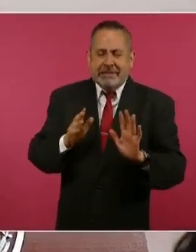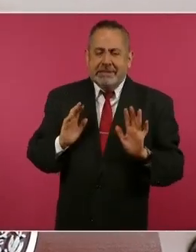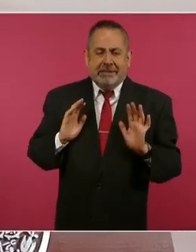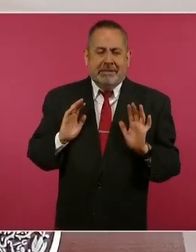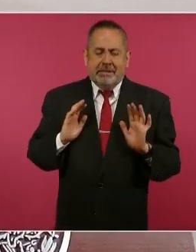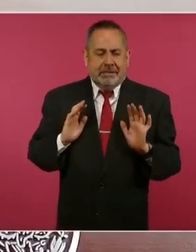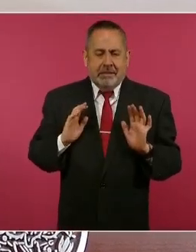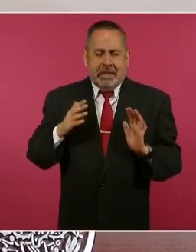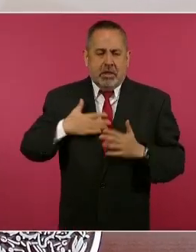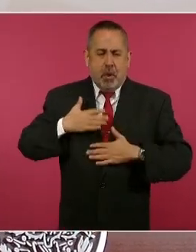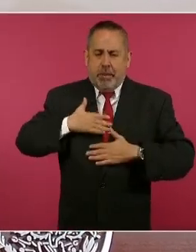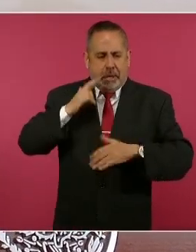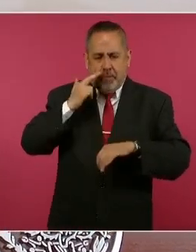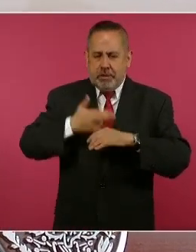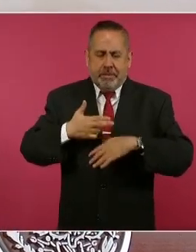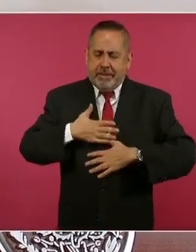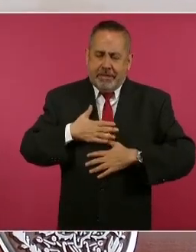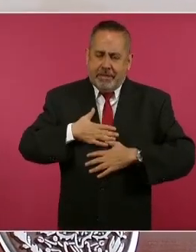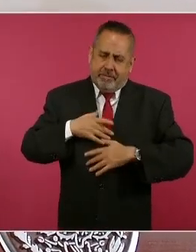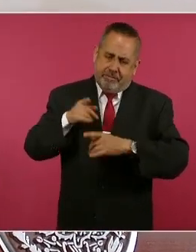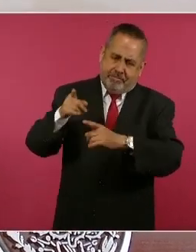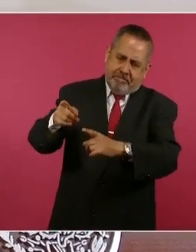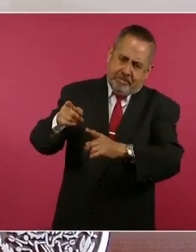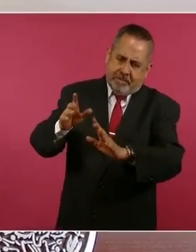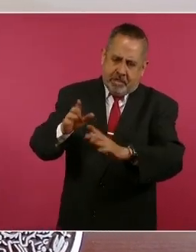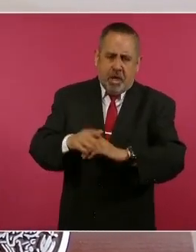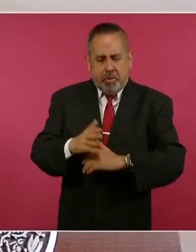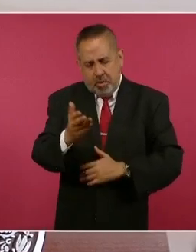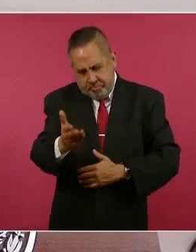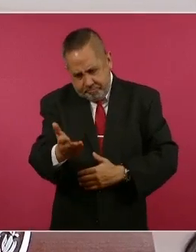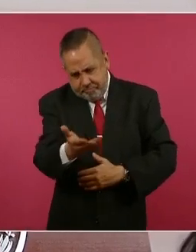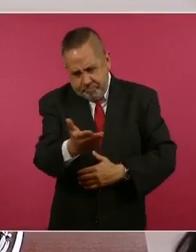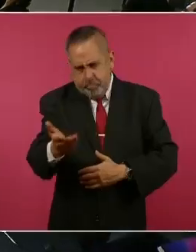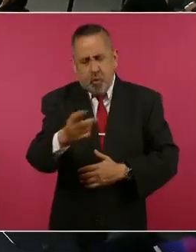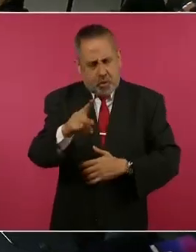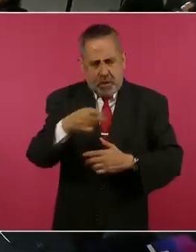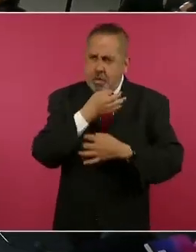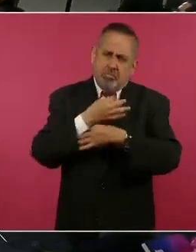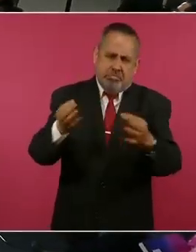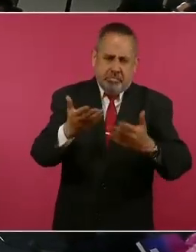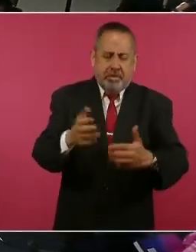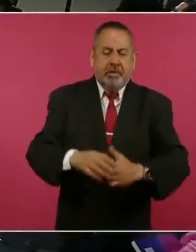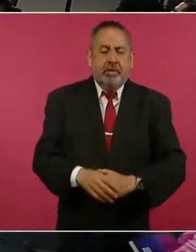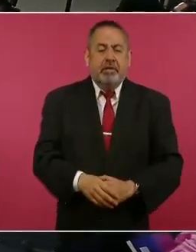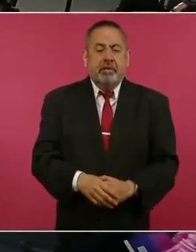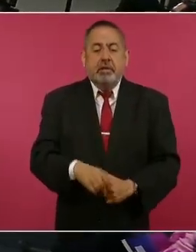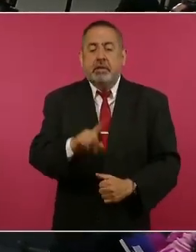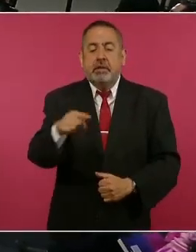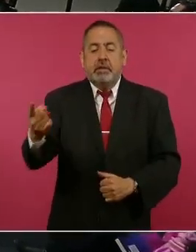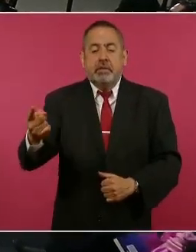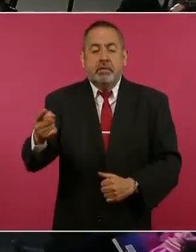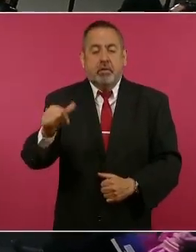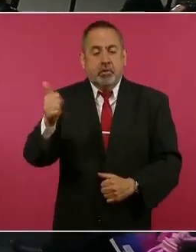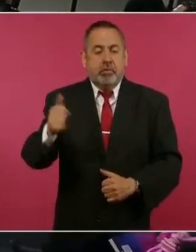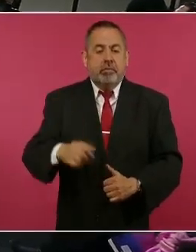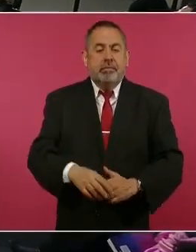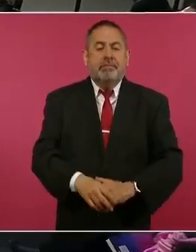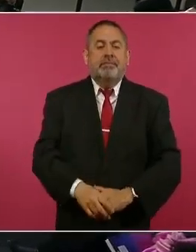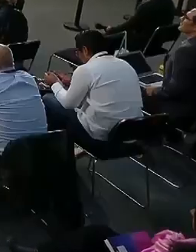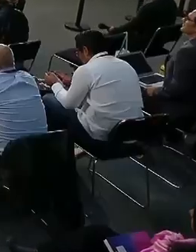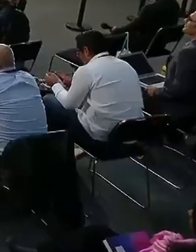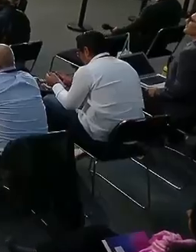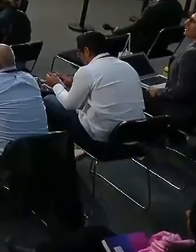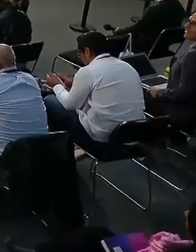me corresponde. Eso. Pero ustedes sí. Bueno, seguimos, vamos por acá.